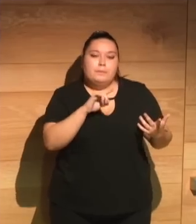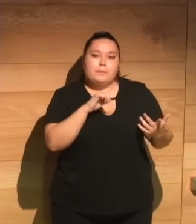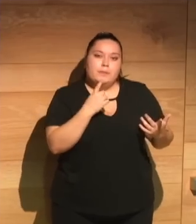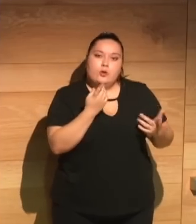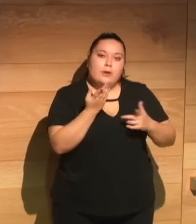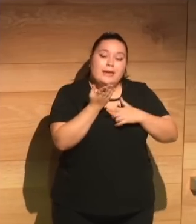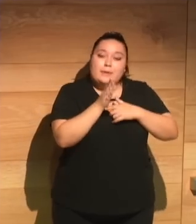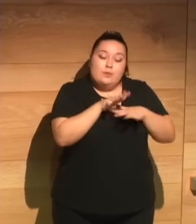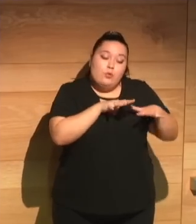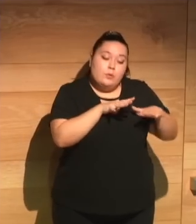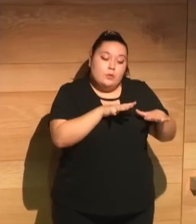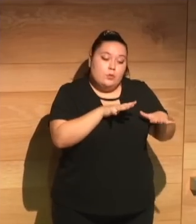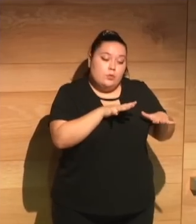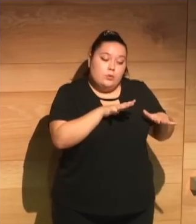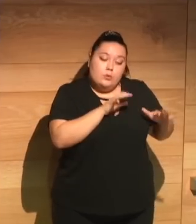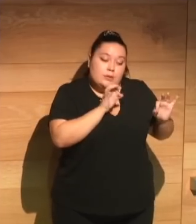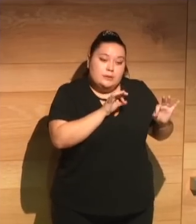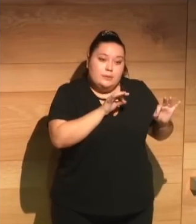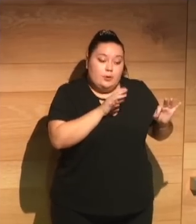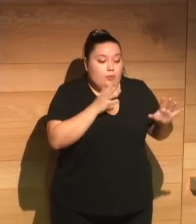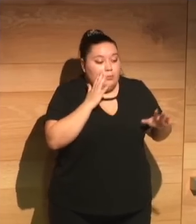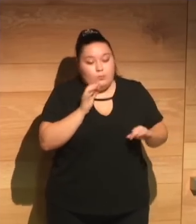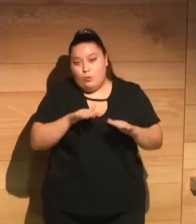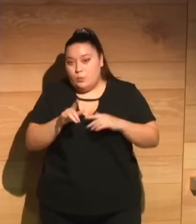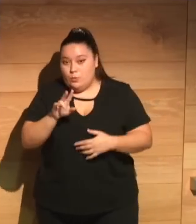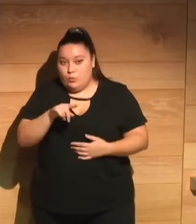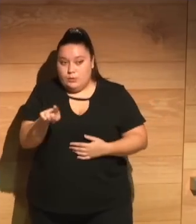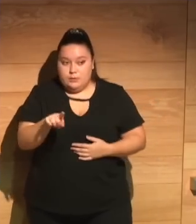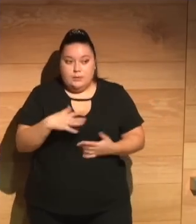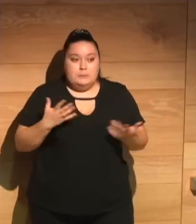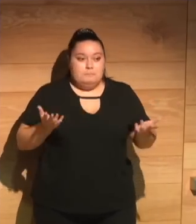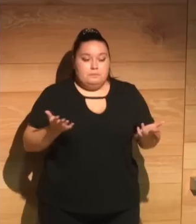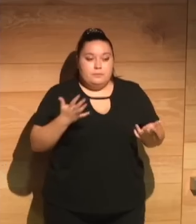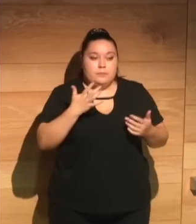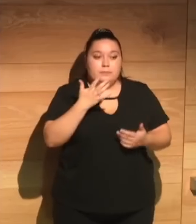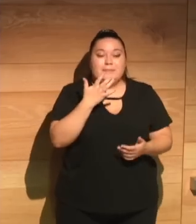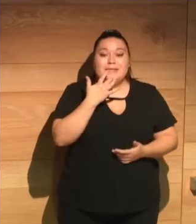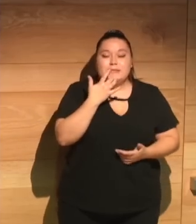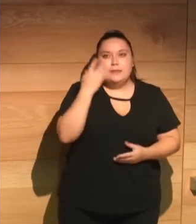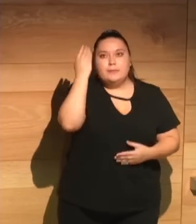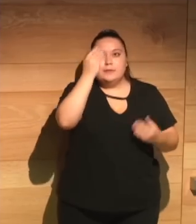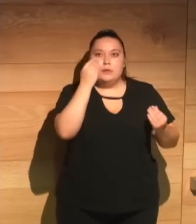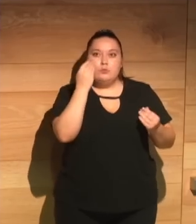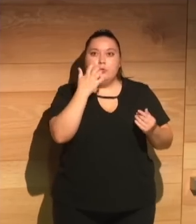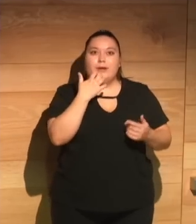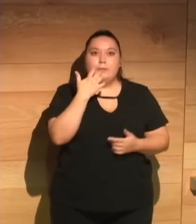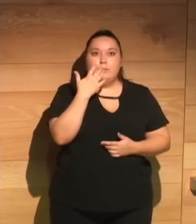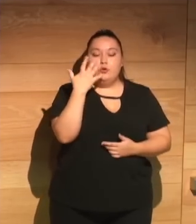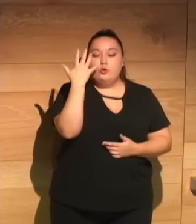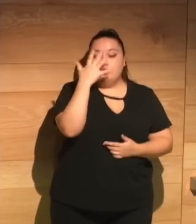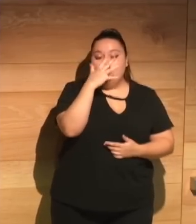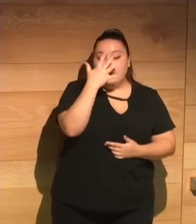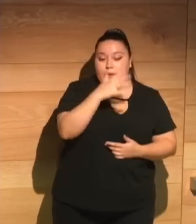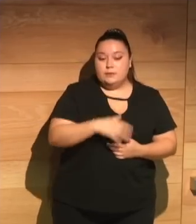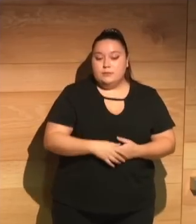con la representación del movimiento y no con el movimiento. Claro. Pero si pensamos, por ejemplo, en las simples sombras y en los espectáculos de